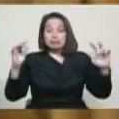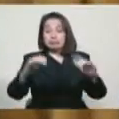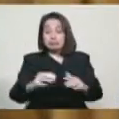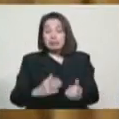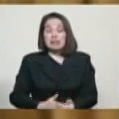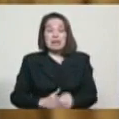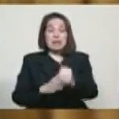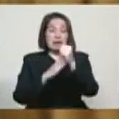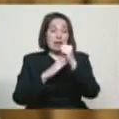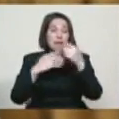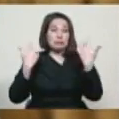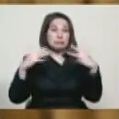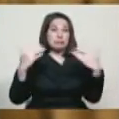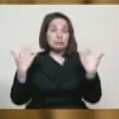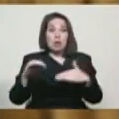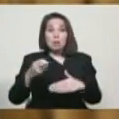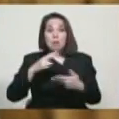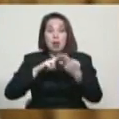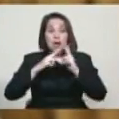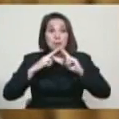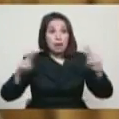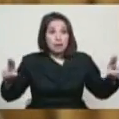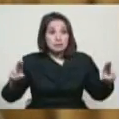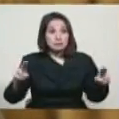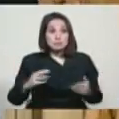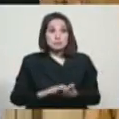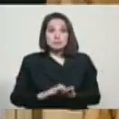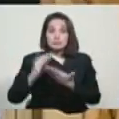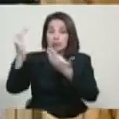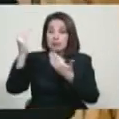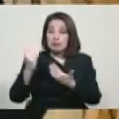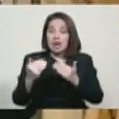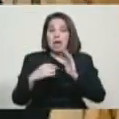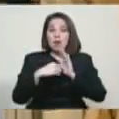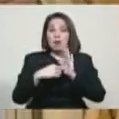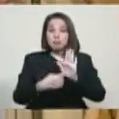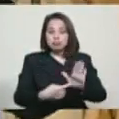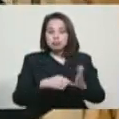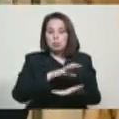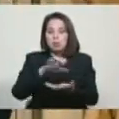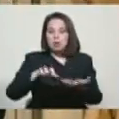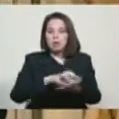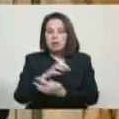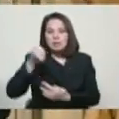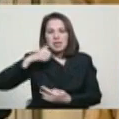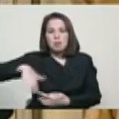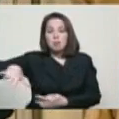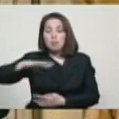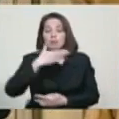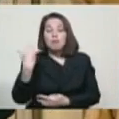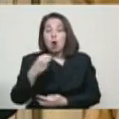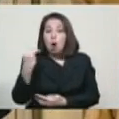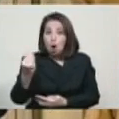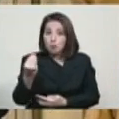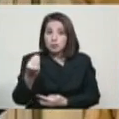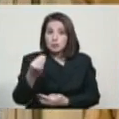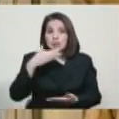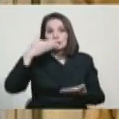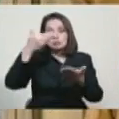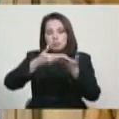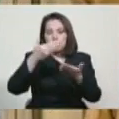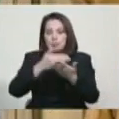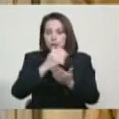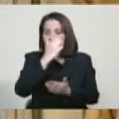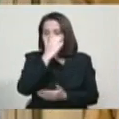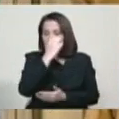voceros electos por las bases, que también trajeron los problemas del pueblo, los problemas de la juventud y sus propuestas y